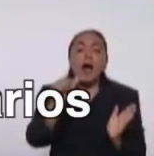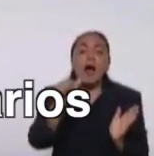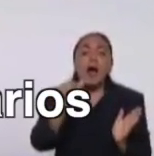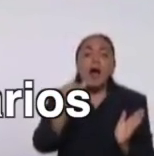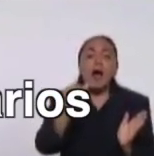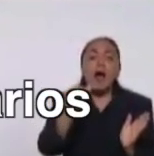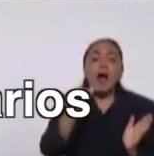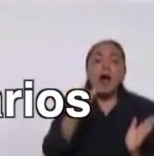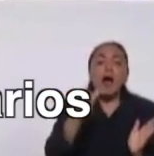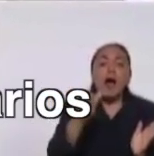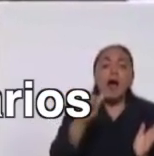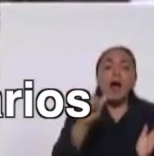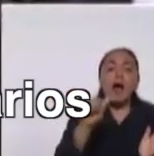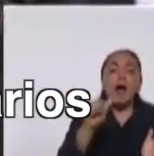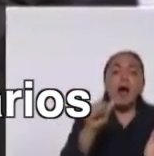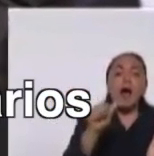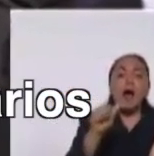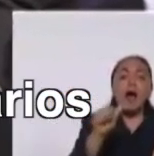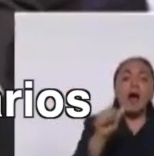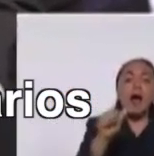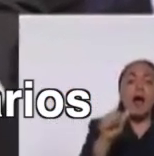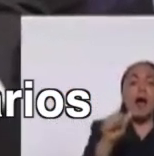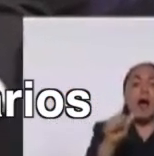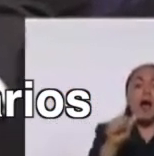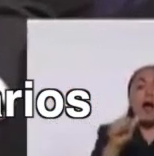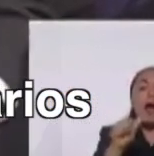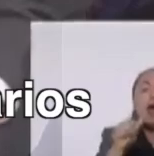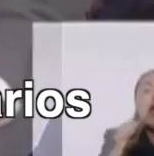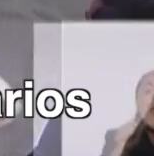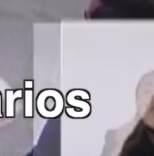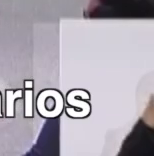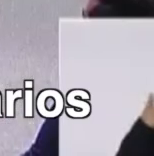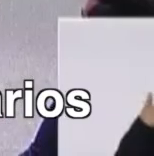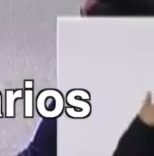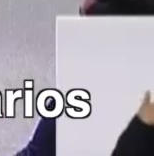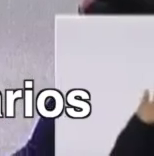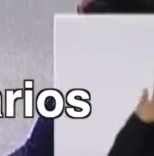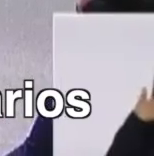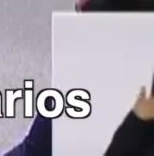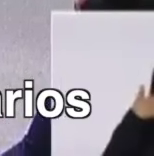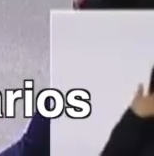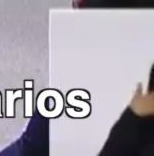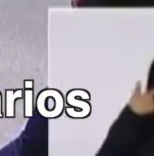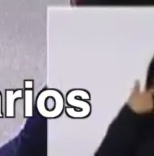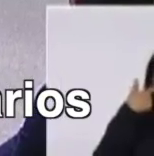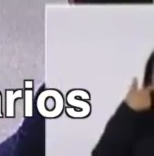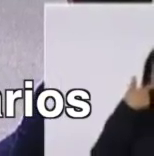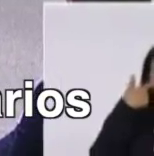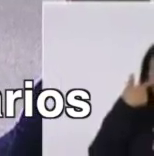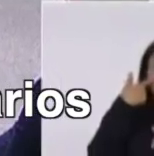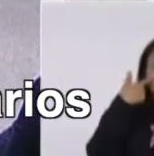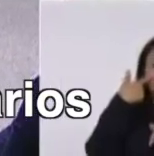El presidente Enrique Peña Nieto definió 5 prioridades de su gobierno para los próximos 2 años, las cuales son la educación de niños